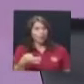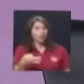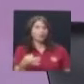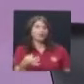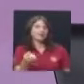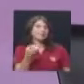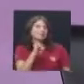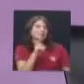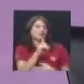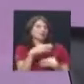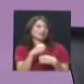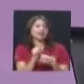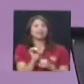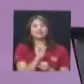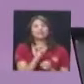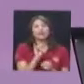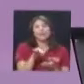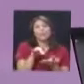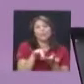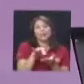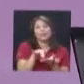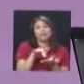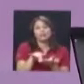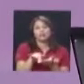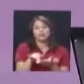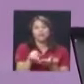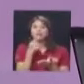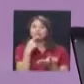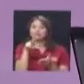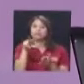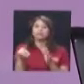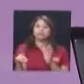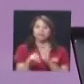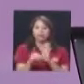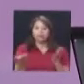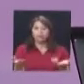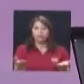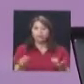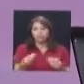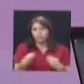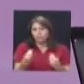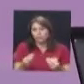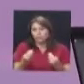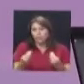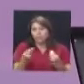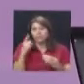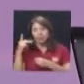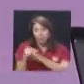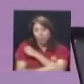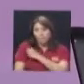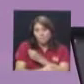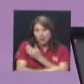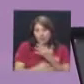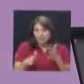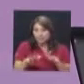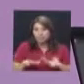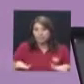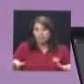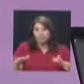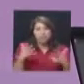bueno de negar derechos si no es posible que un país que ha venido avanzando